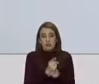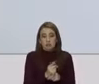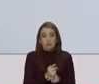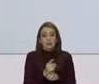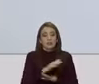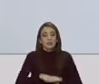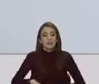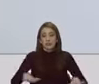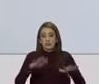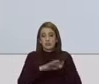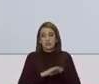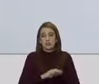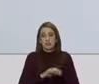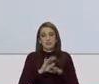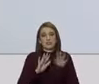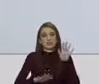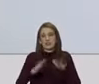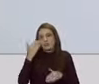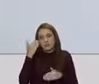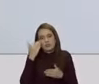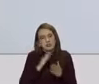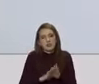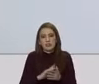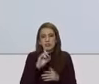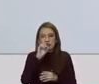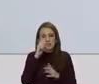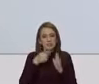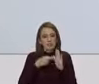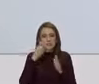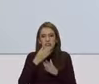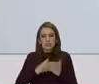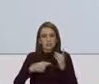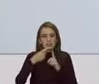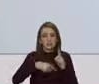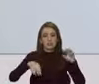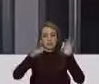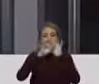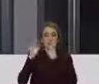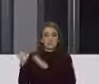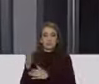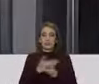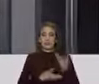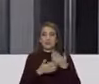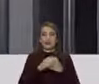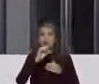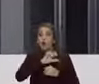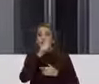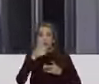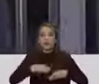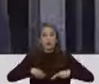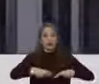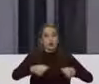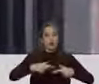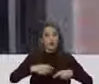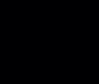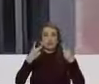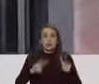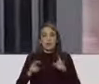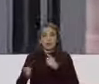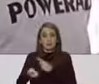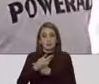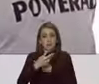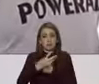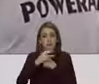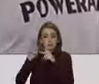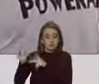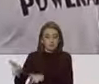gusto cada cierto tiempo, pero no necesariamente todos los días. Otro gasto que se puede optimizar, considera el docente universitario,